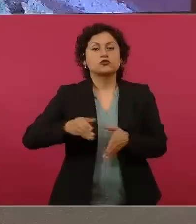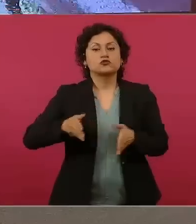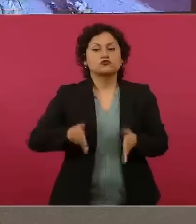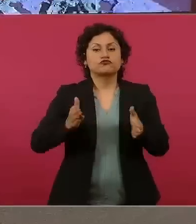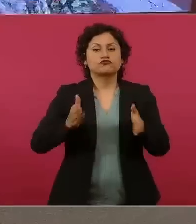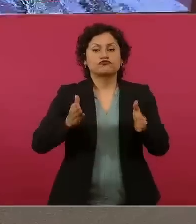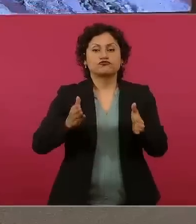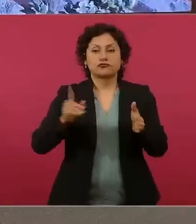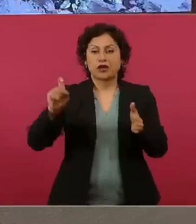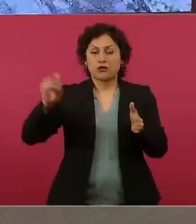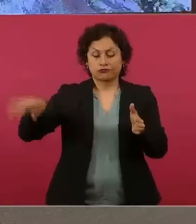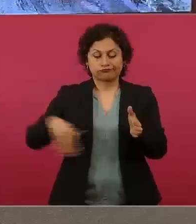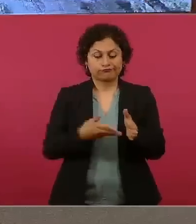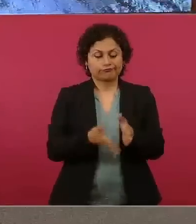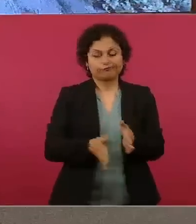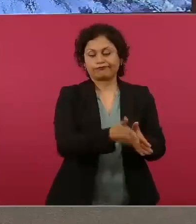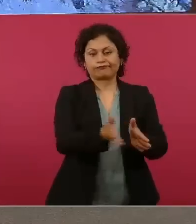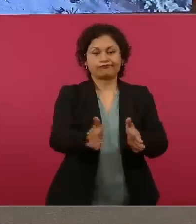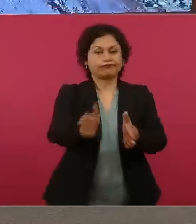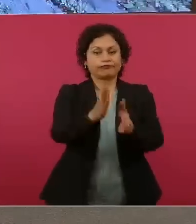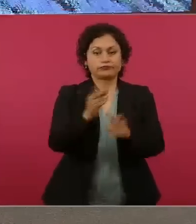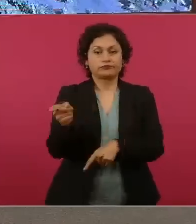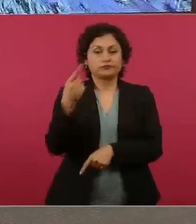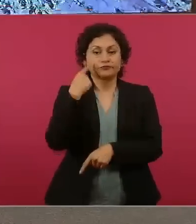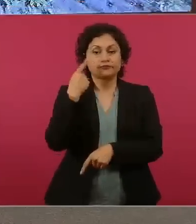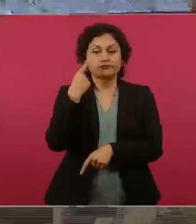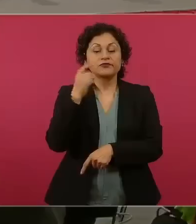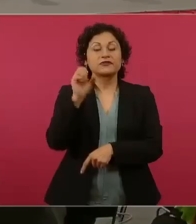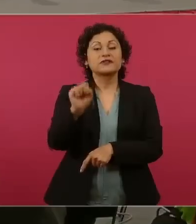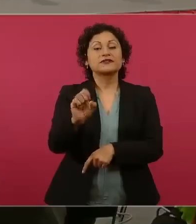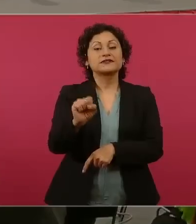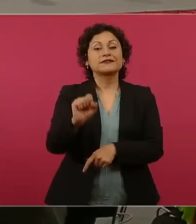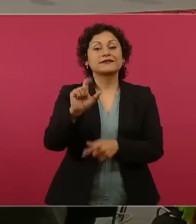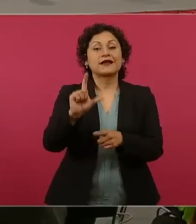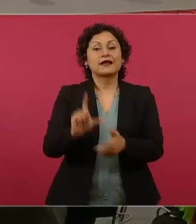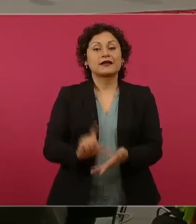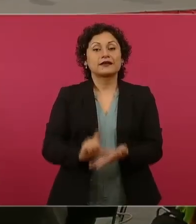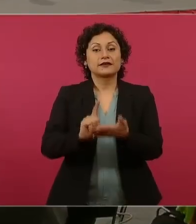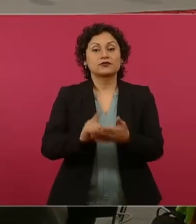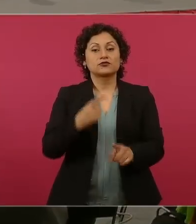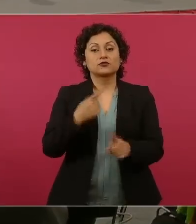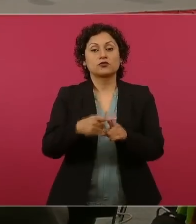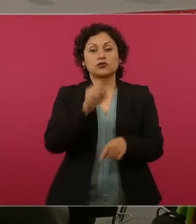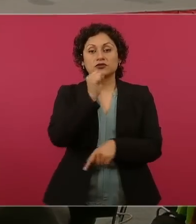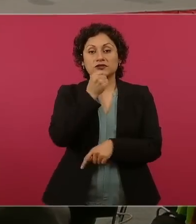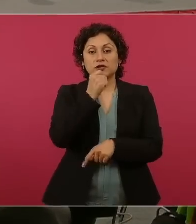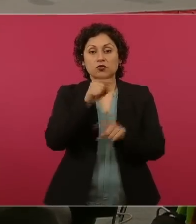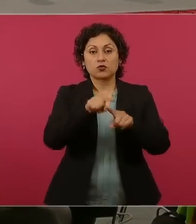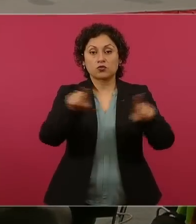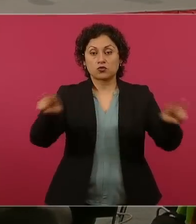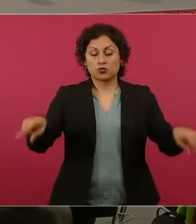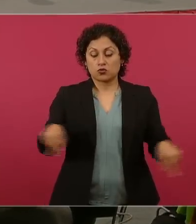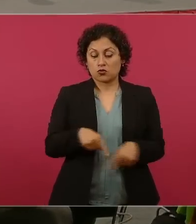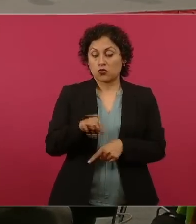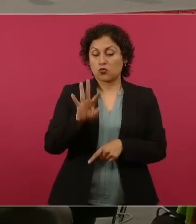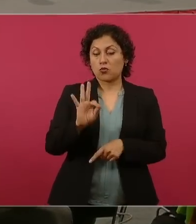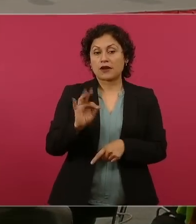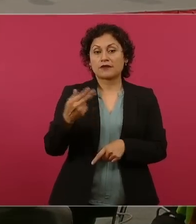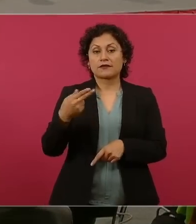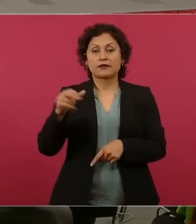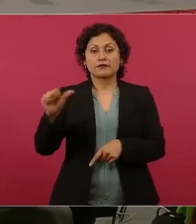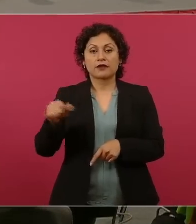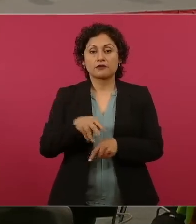Y este es el fin último, la obra última, 60 litros por segundo para 40 hectáreas aproximadamente.